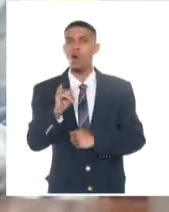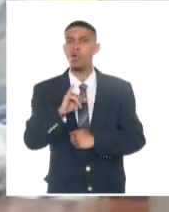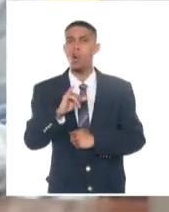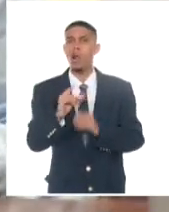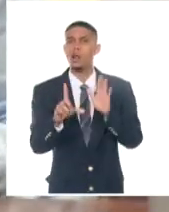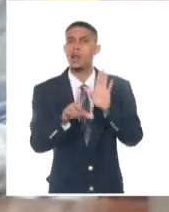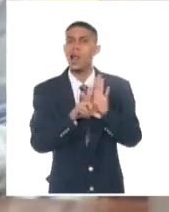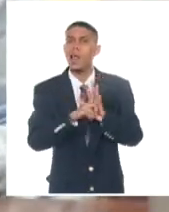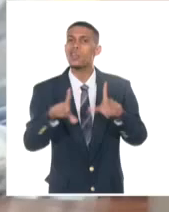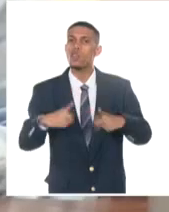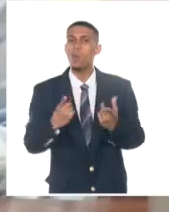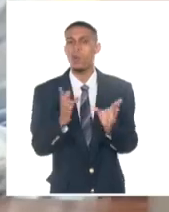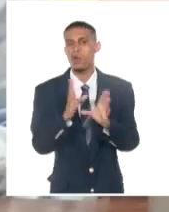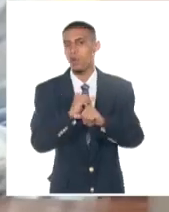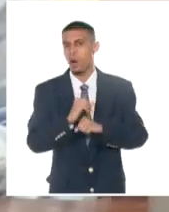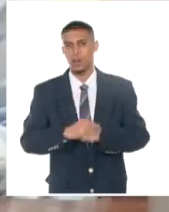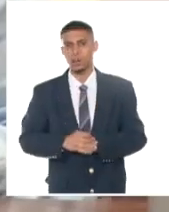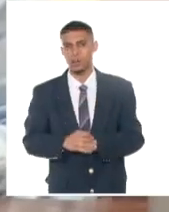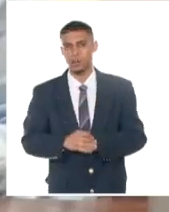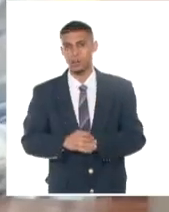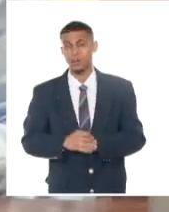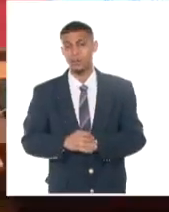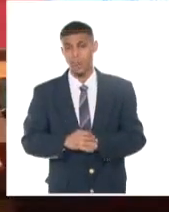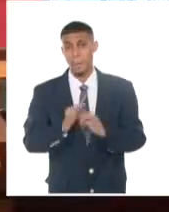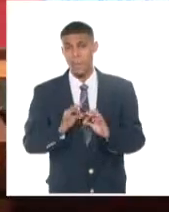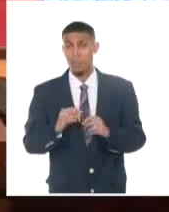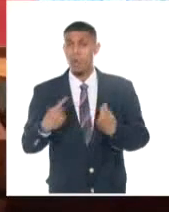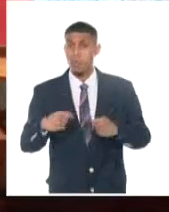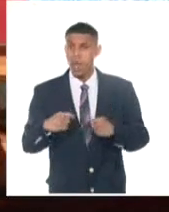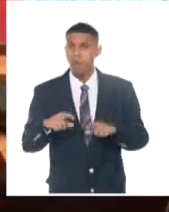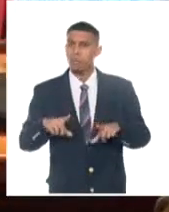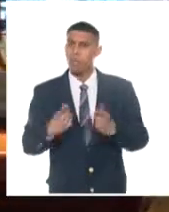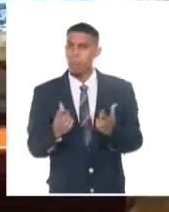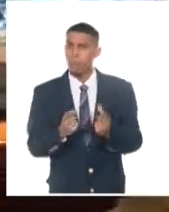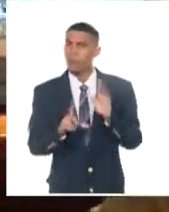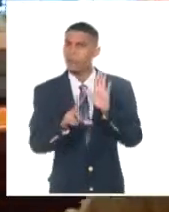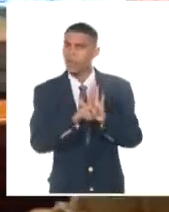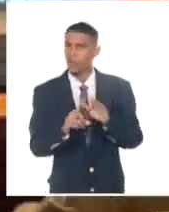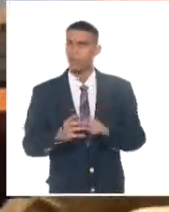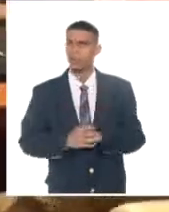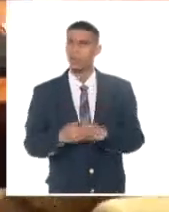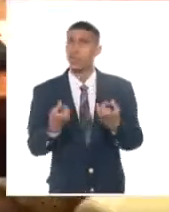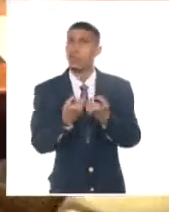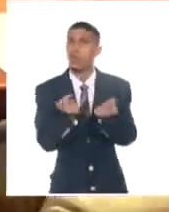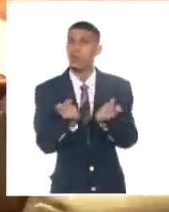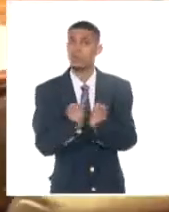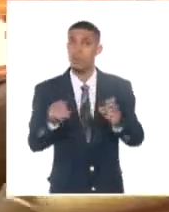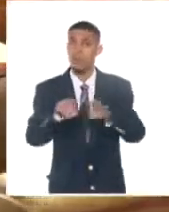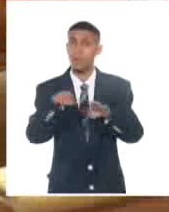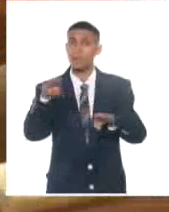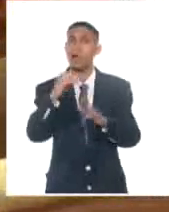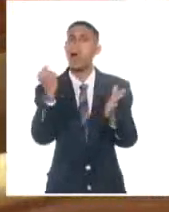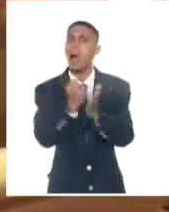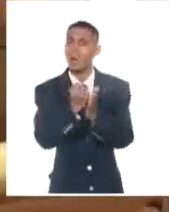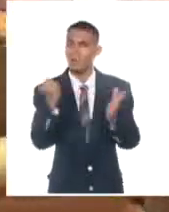poner a producir toda nuestra industria y toda nuestra capacidad instalada. El Consejo de Ministros aprobó la política para el